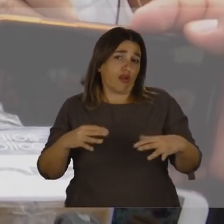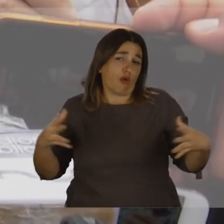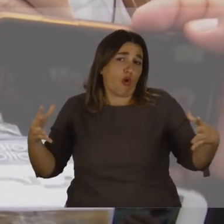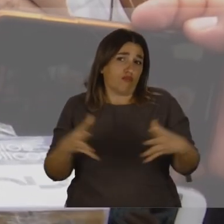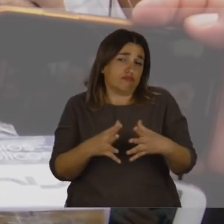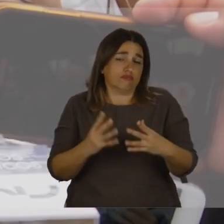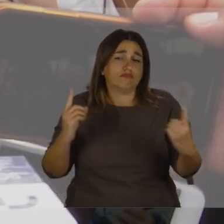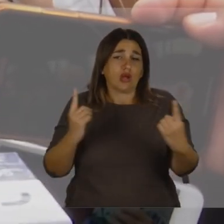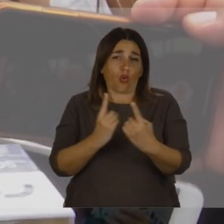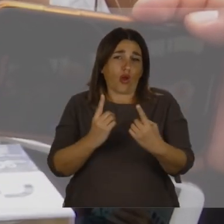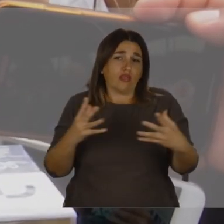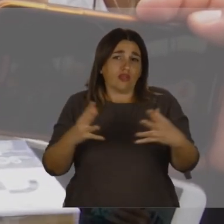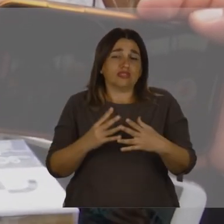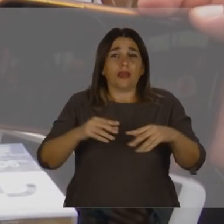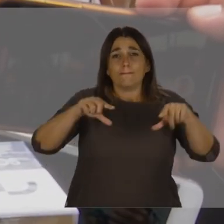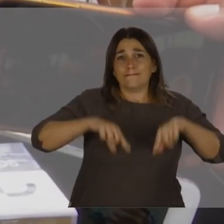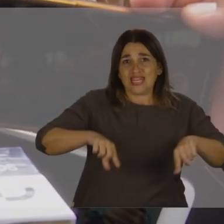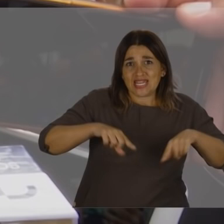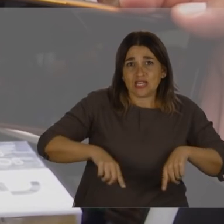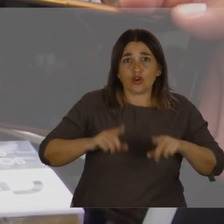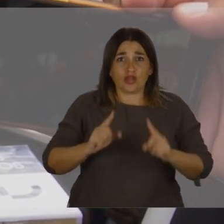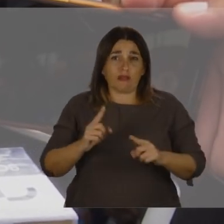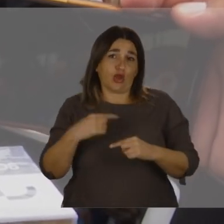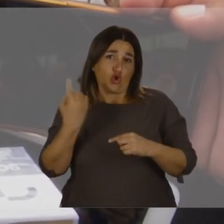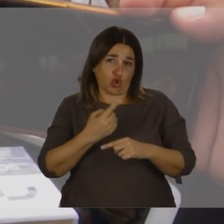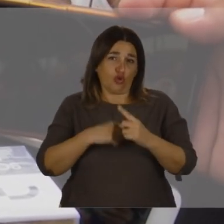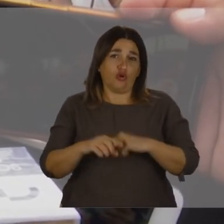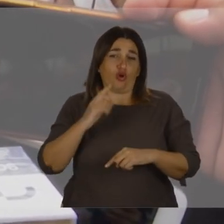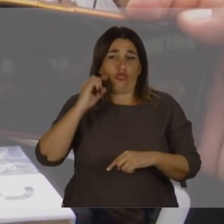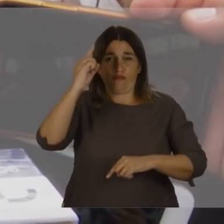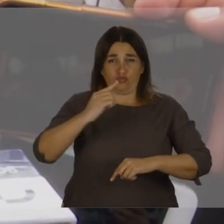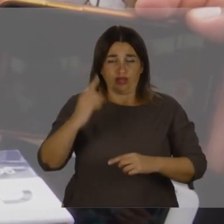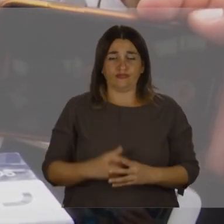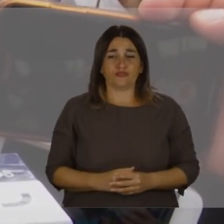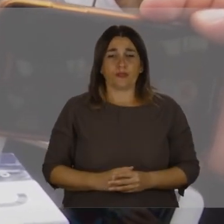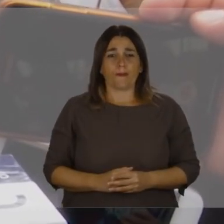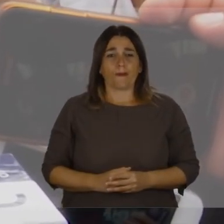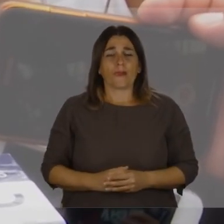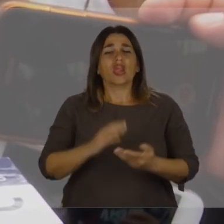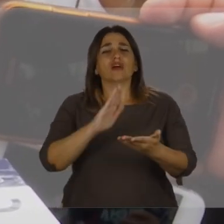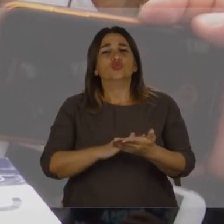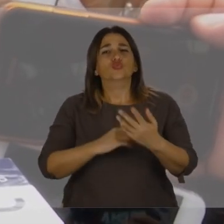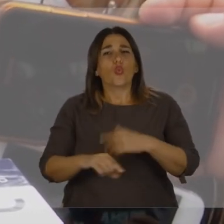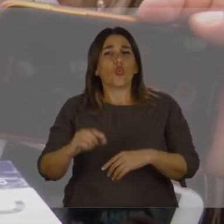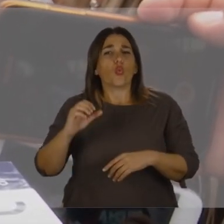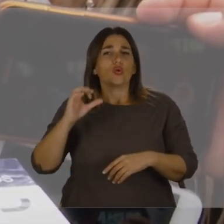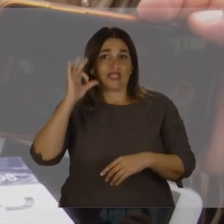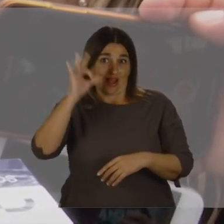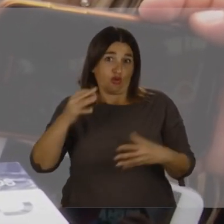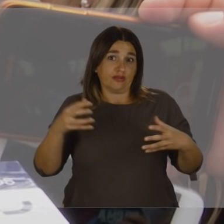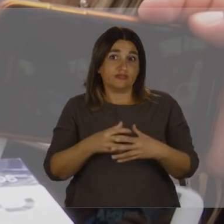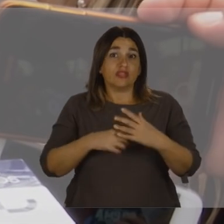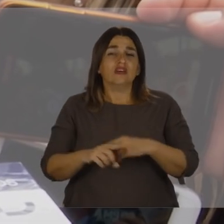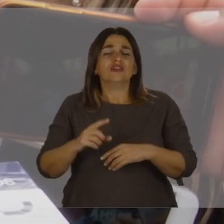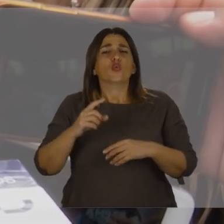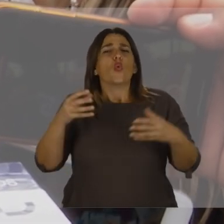bueno ese ida y vuelta entre ministros y con todos los legisladores. ¿Se pensó la situación con Cabildo Abierto tras lo que